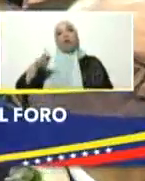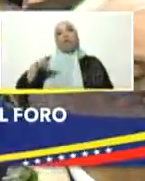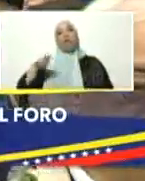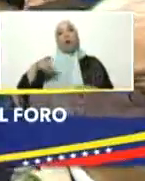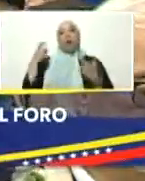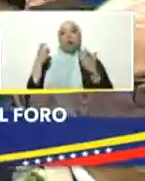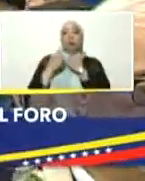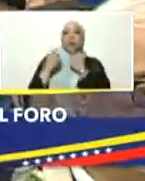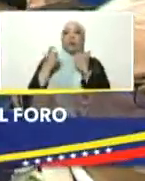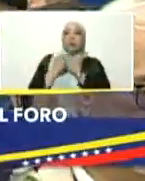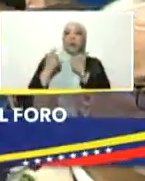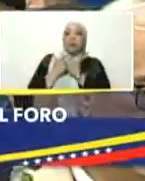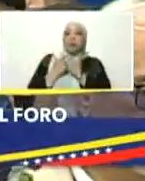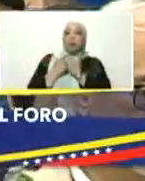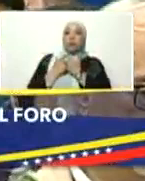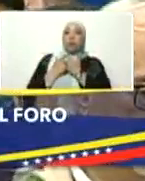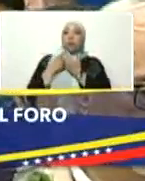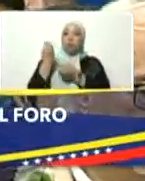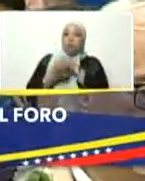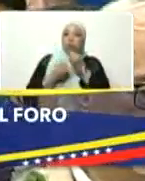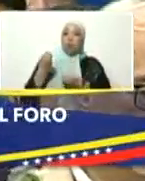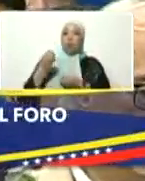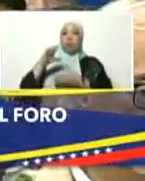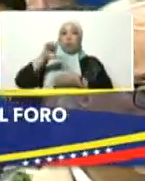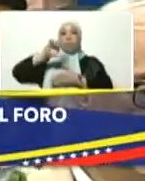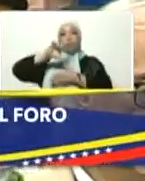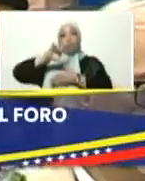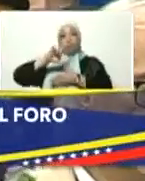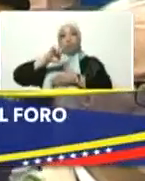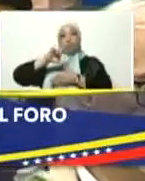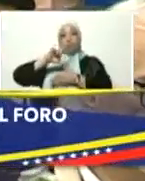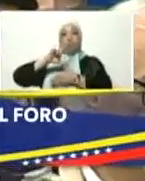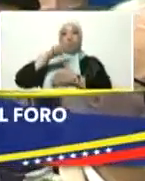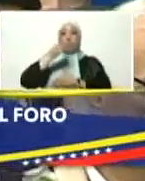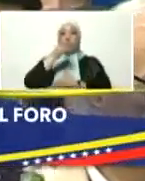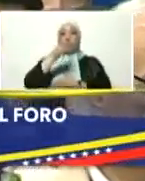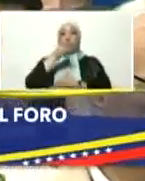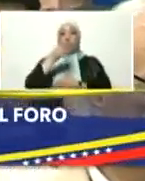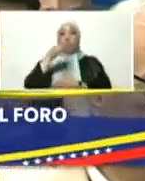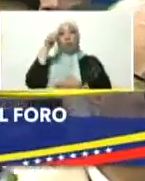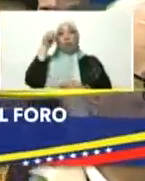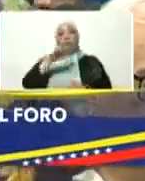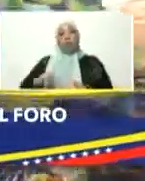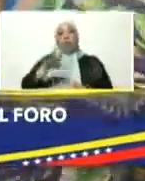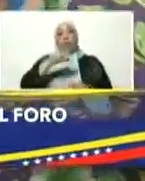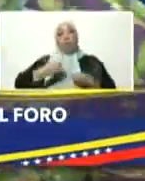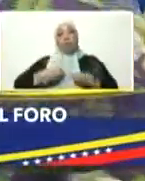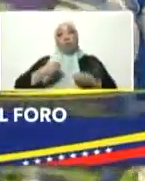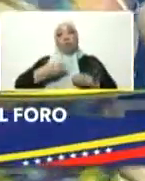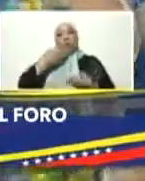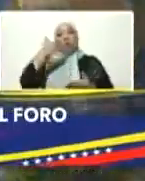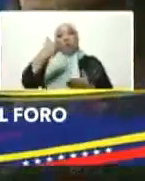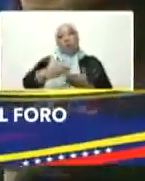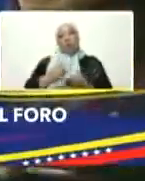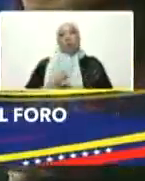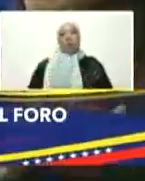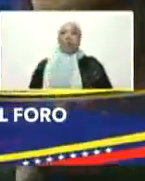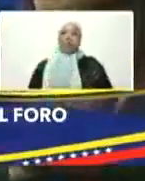guerra. Vamos a construir en América Latina y el Caribe esa potencia de la vida. Gracias.